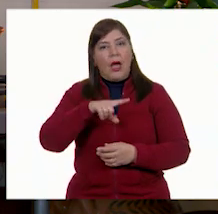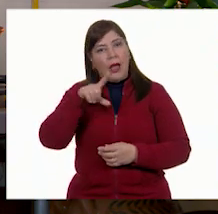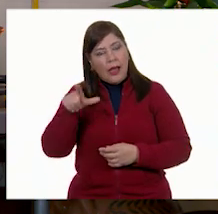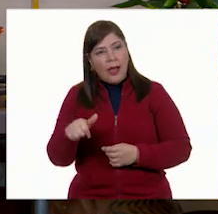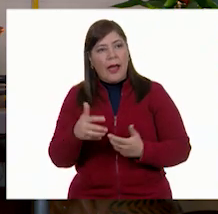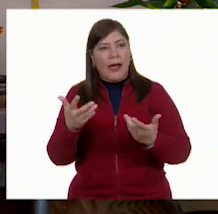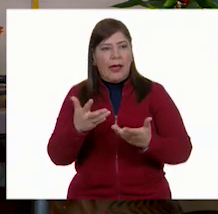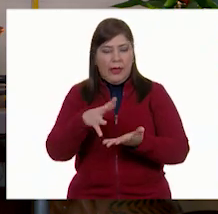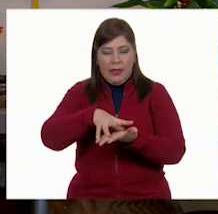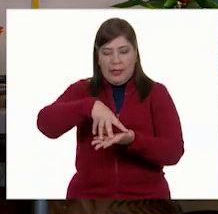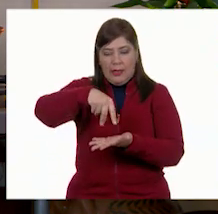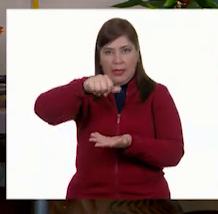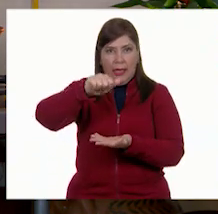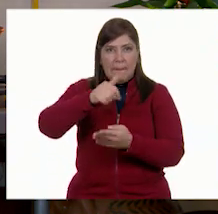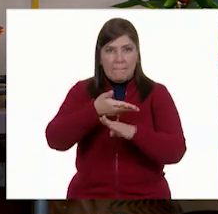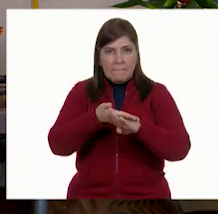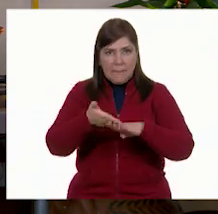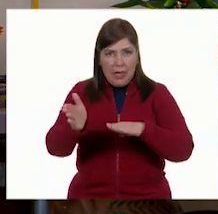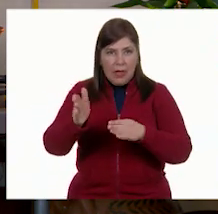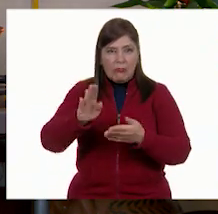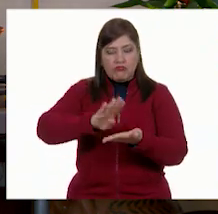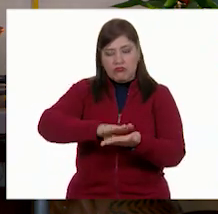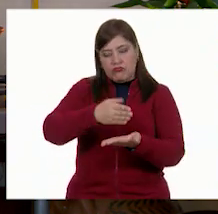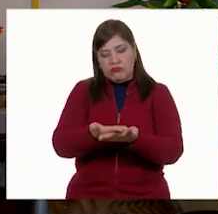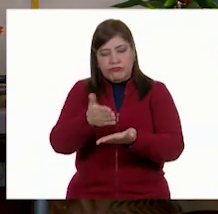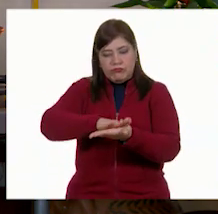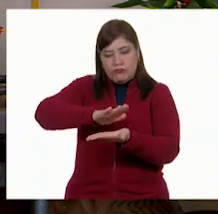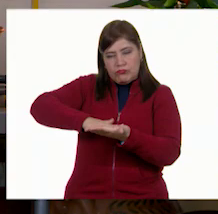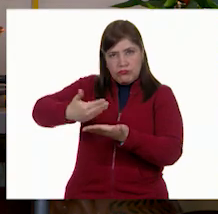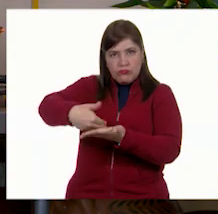Luego enharinamos.